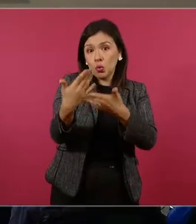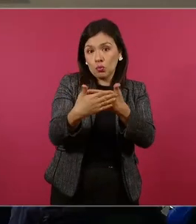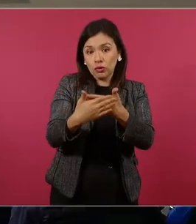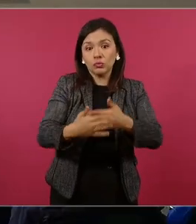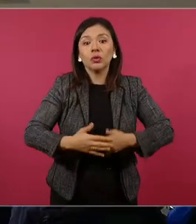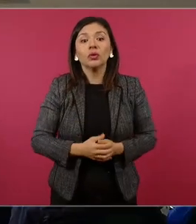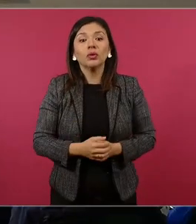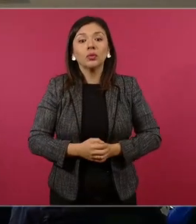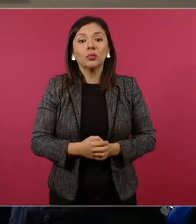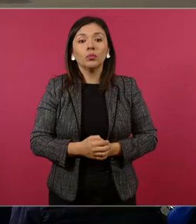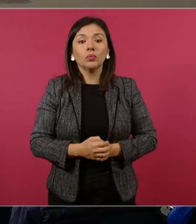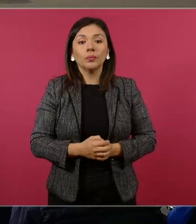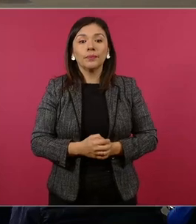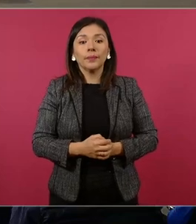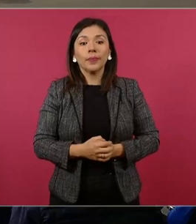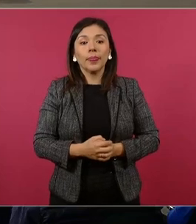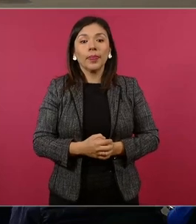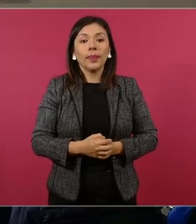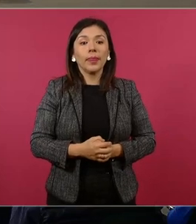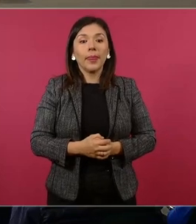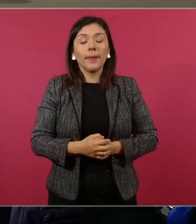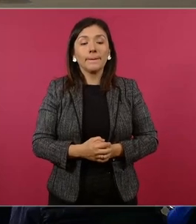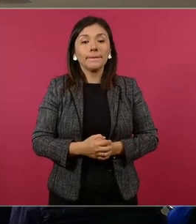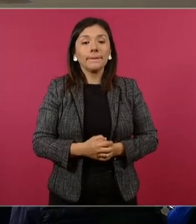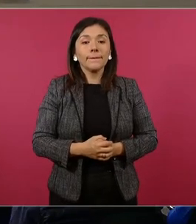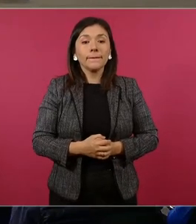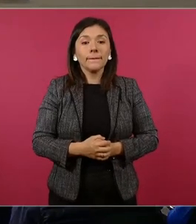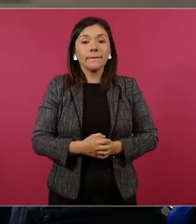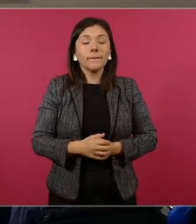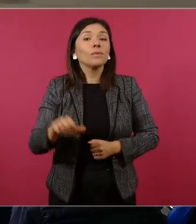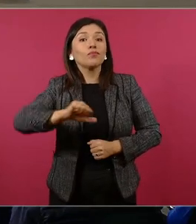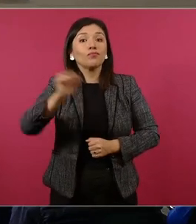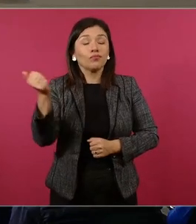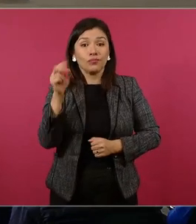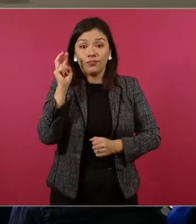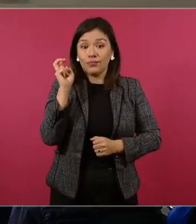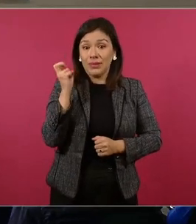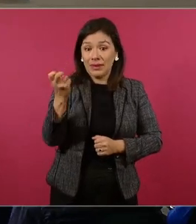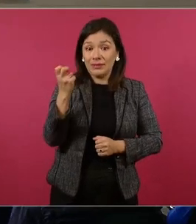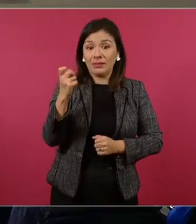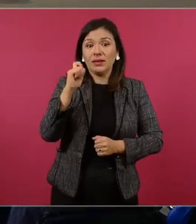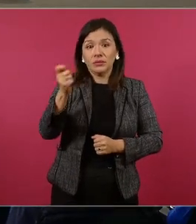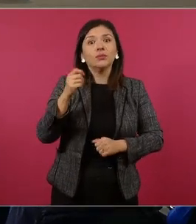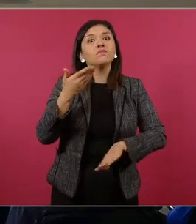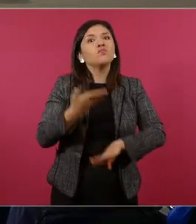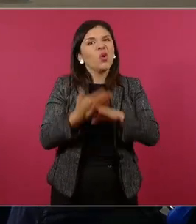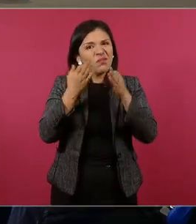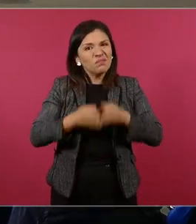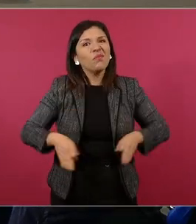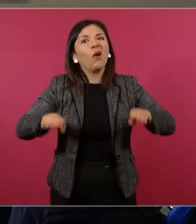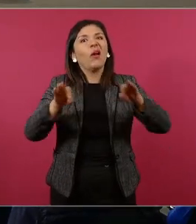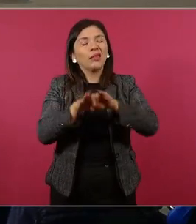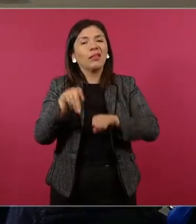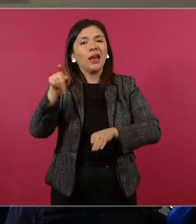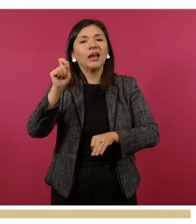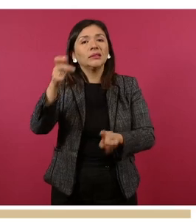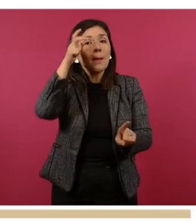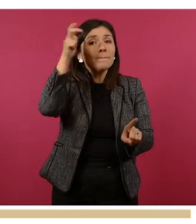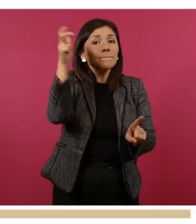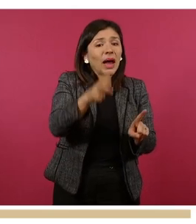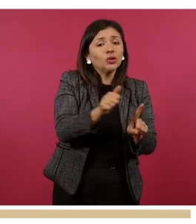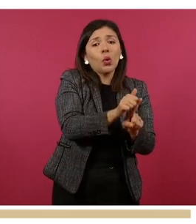eh en la en la siguiente carretera es una carretera de de Gran importancia que es la Pachuca